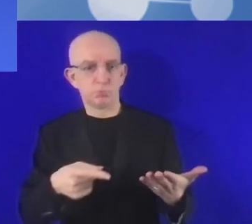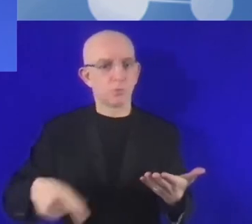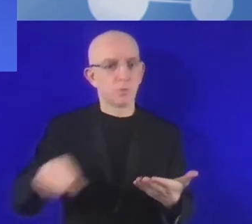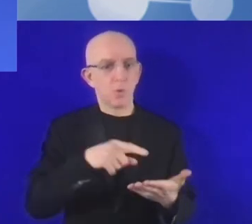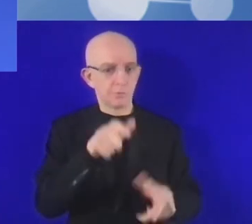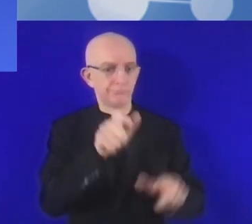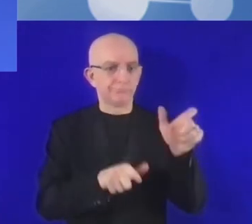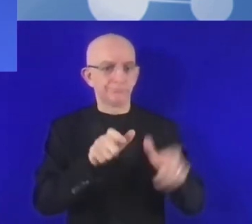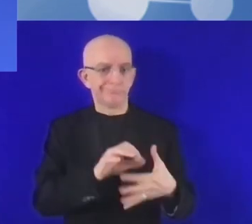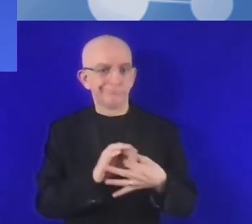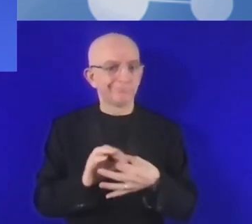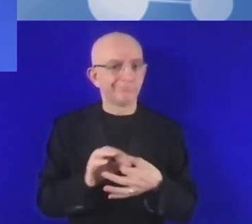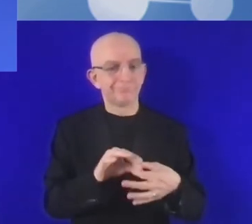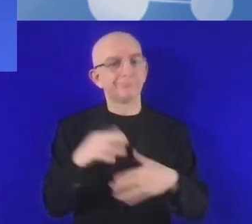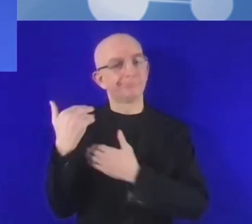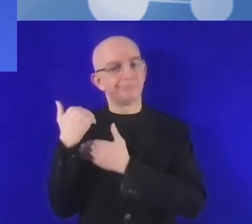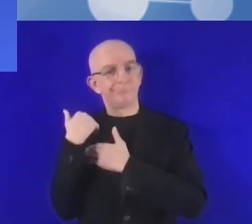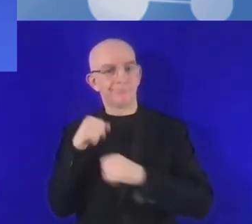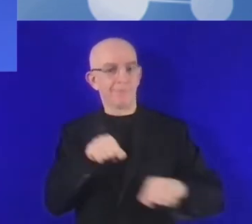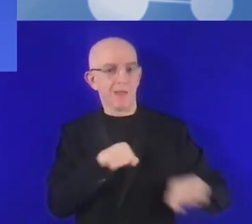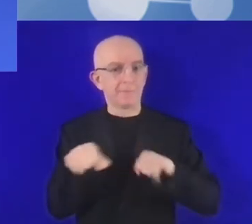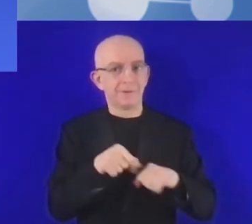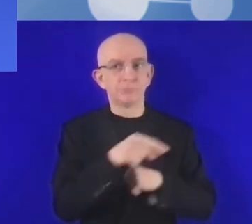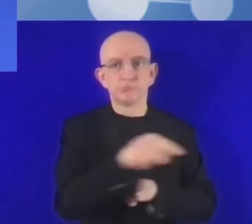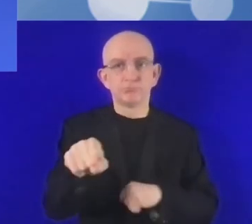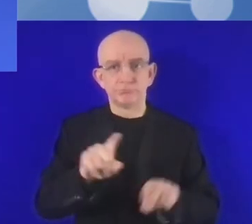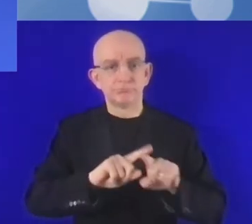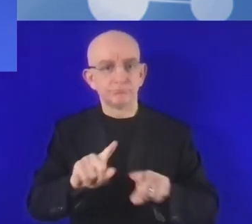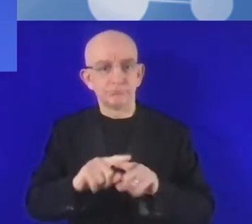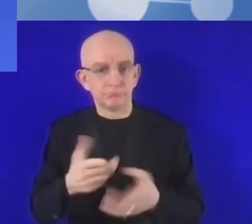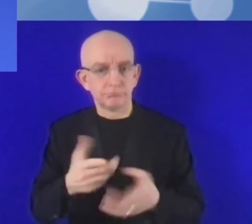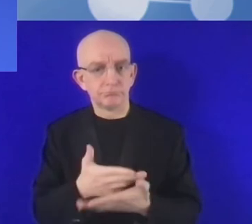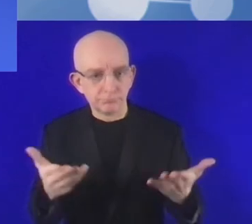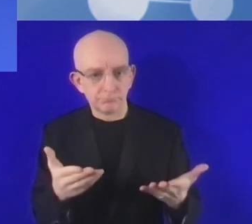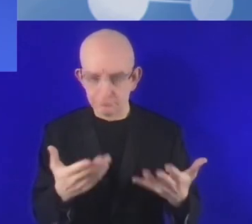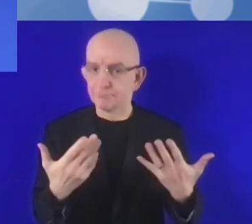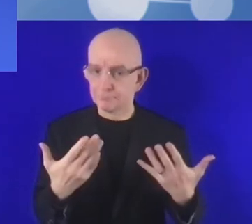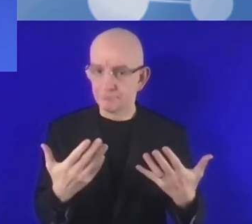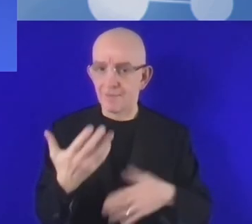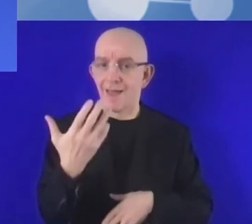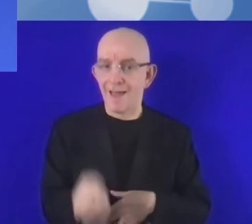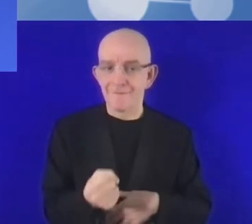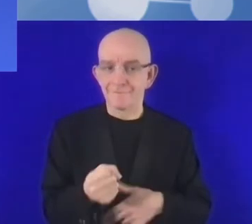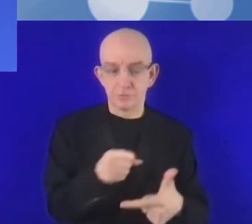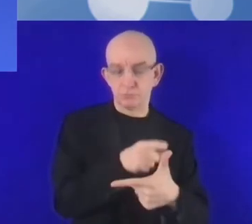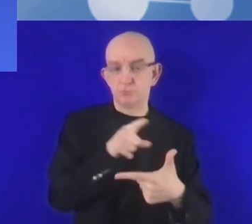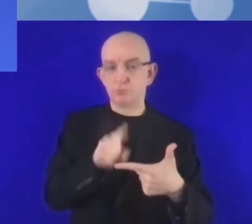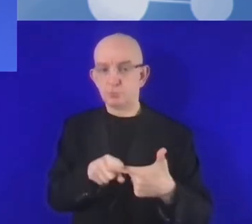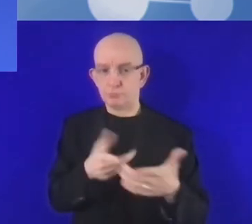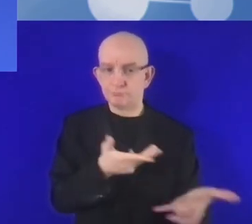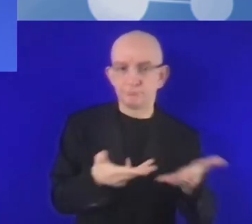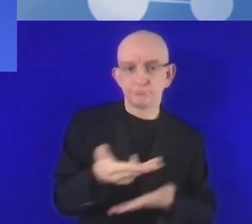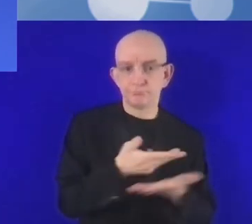Dos bloques temáticos grandes de ayer tenían que ver con, primero, la necesidad de una